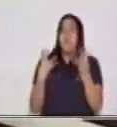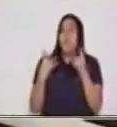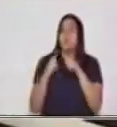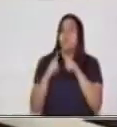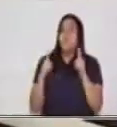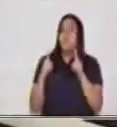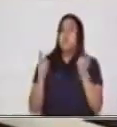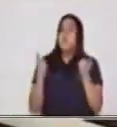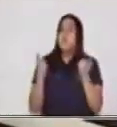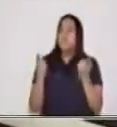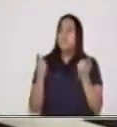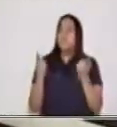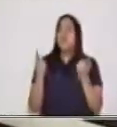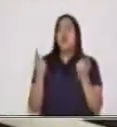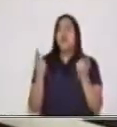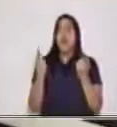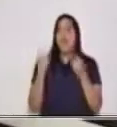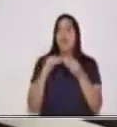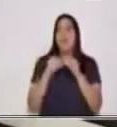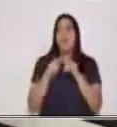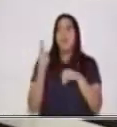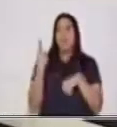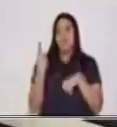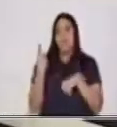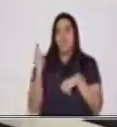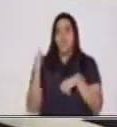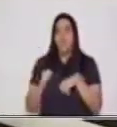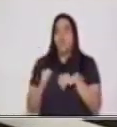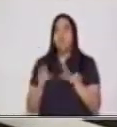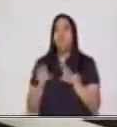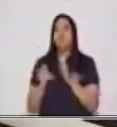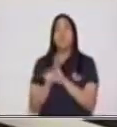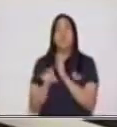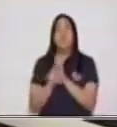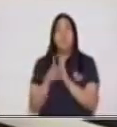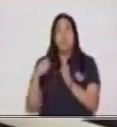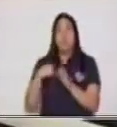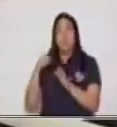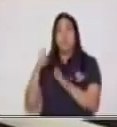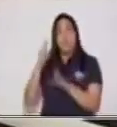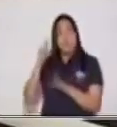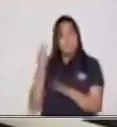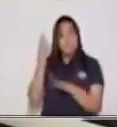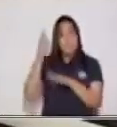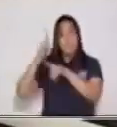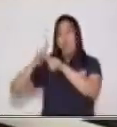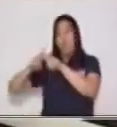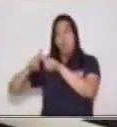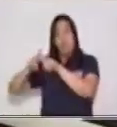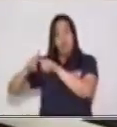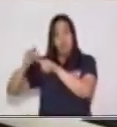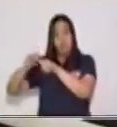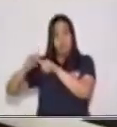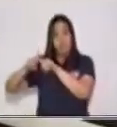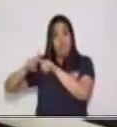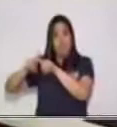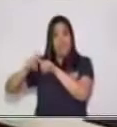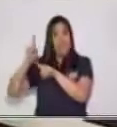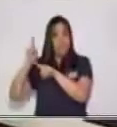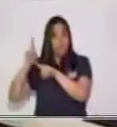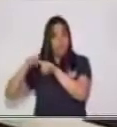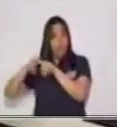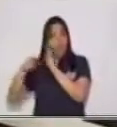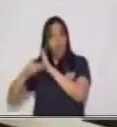otro? El valor 1. Entonces, si este es mi primer número, al siguiente número,